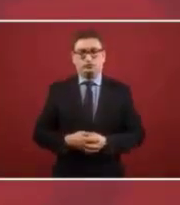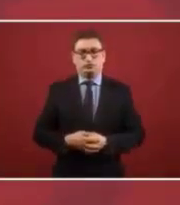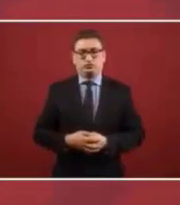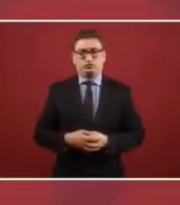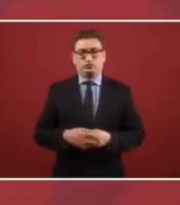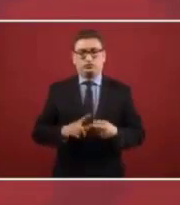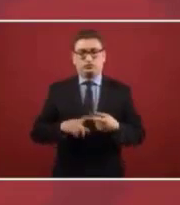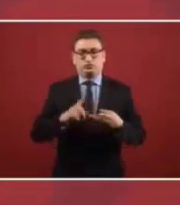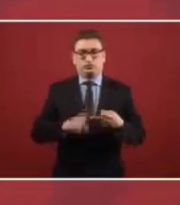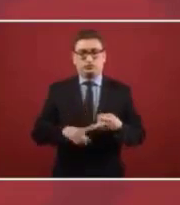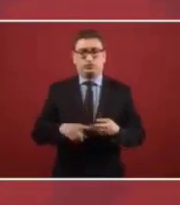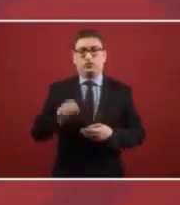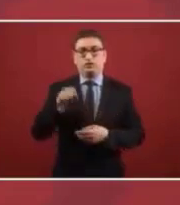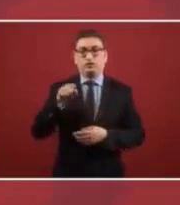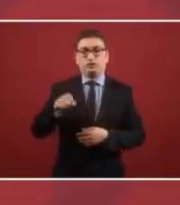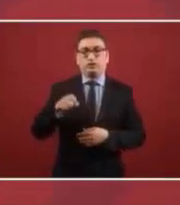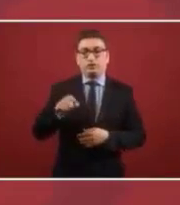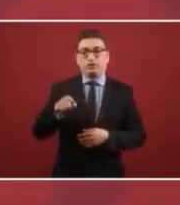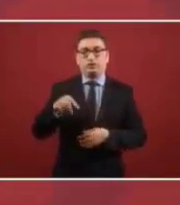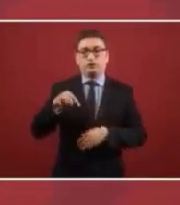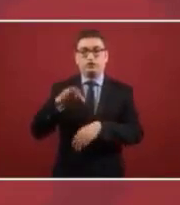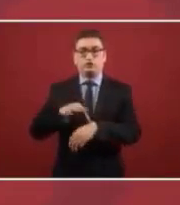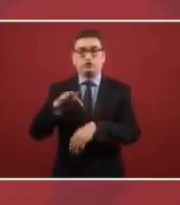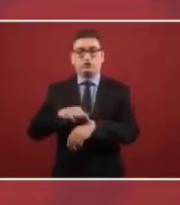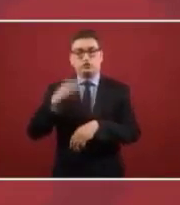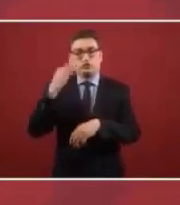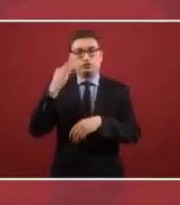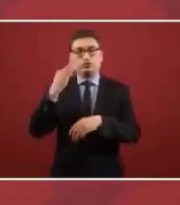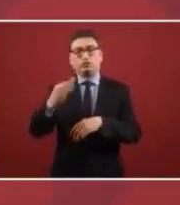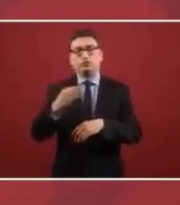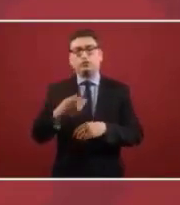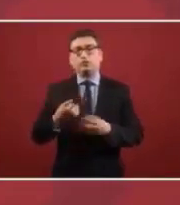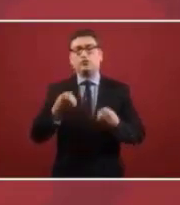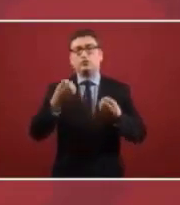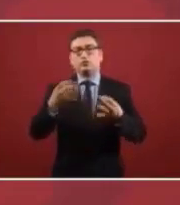tiempo que ha sido médico del paciente